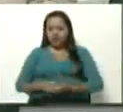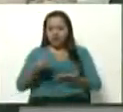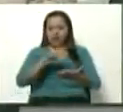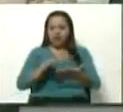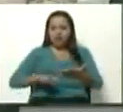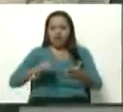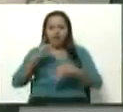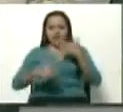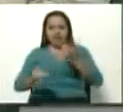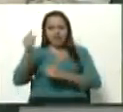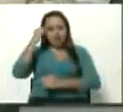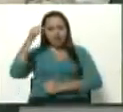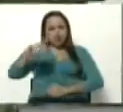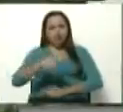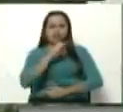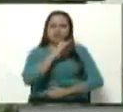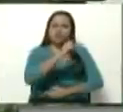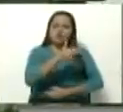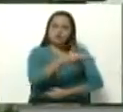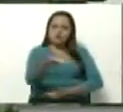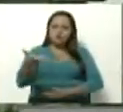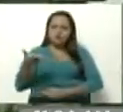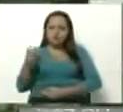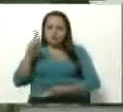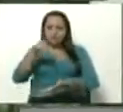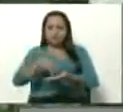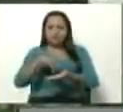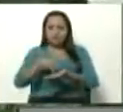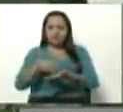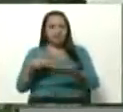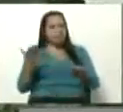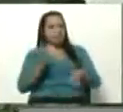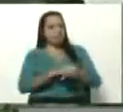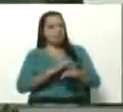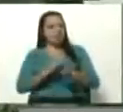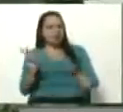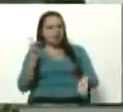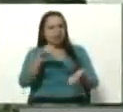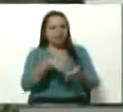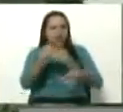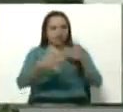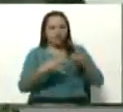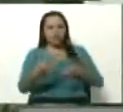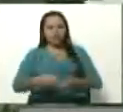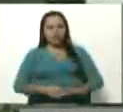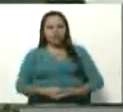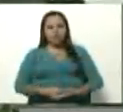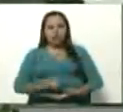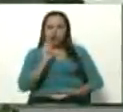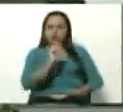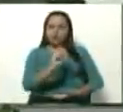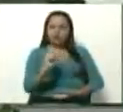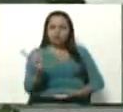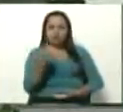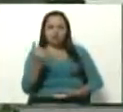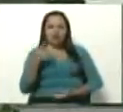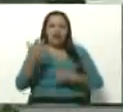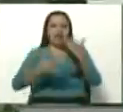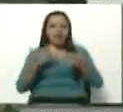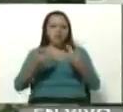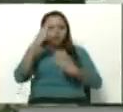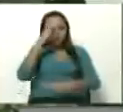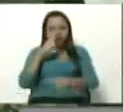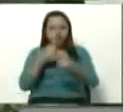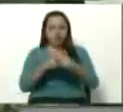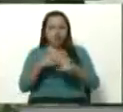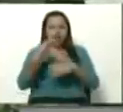orden del día para informar a todos y todos los presentes el motivo de esta sesión. Punto único, sesión solemne con motivo